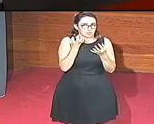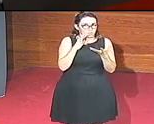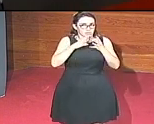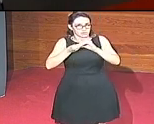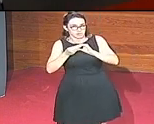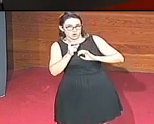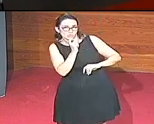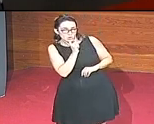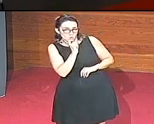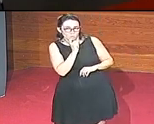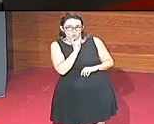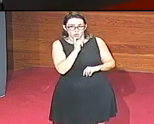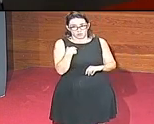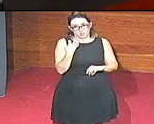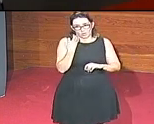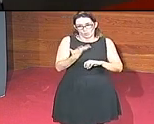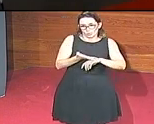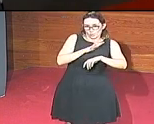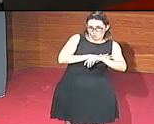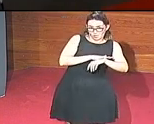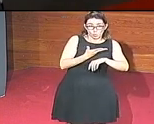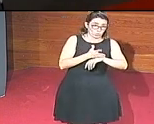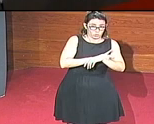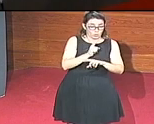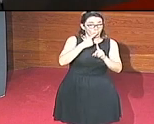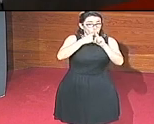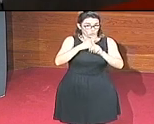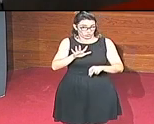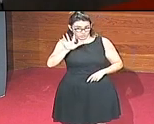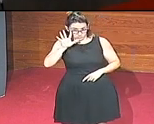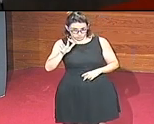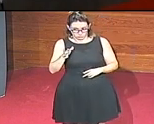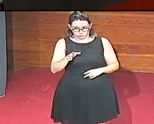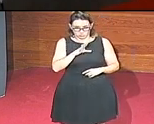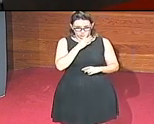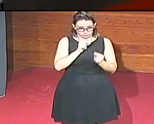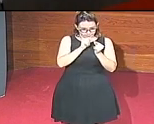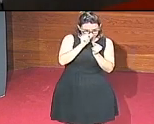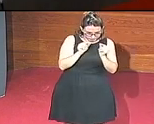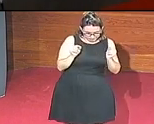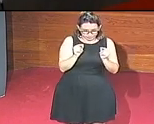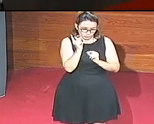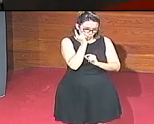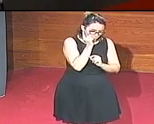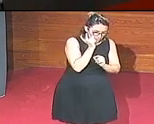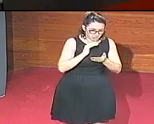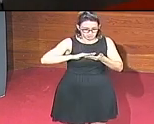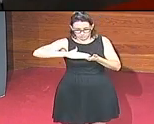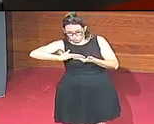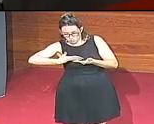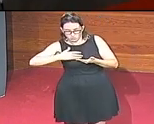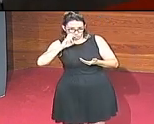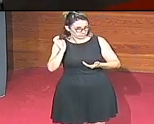por duplicado satisface las 5 veces porque tienes que hacer una animación a 5 tamaños diferentes una para móvil otra para escritorio